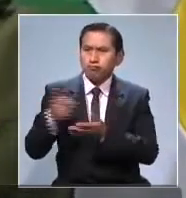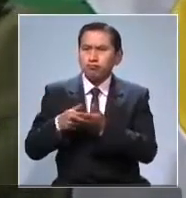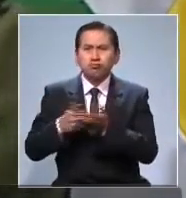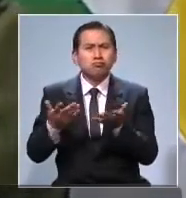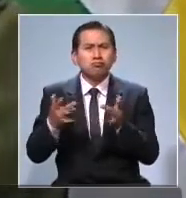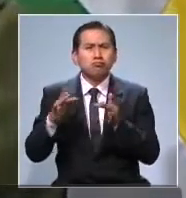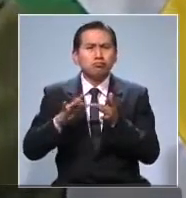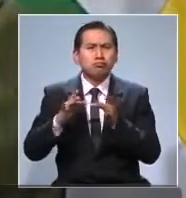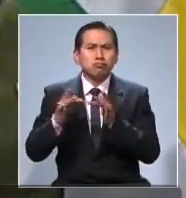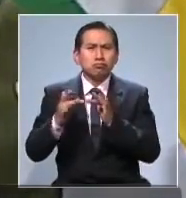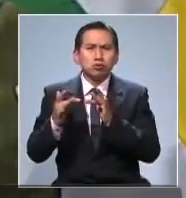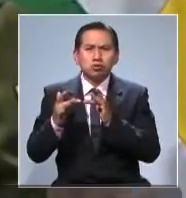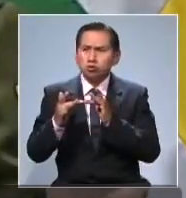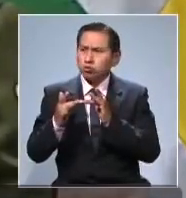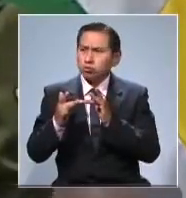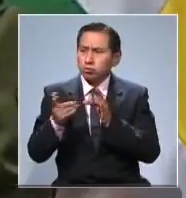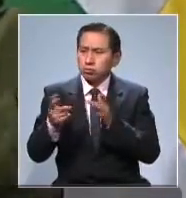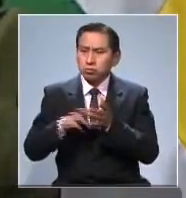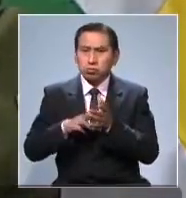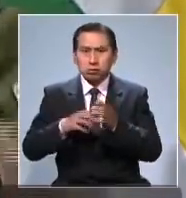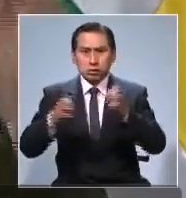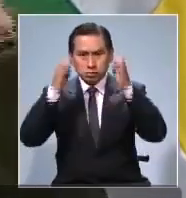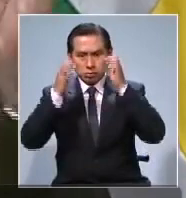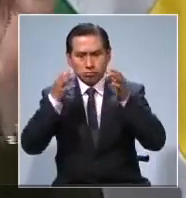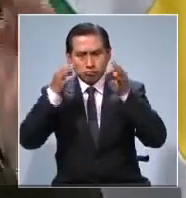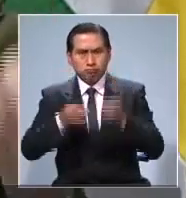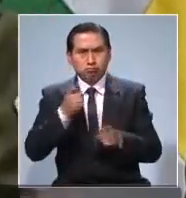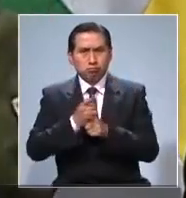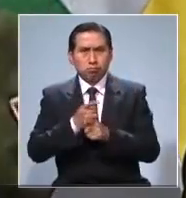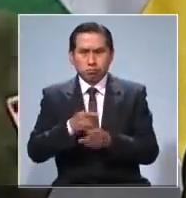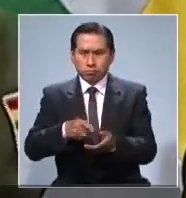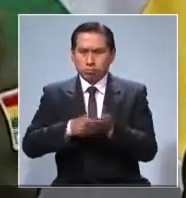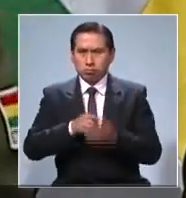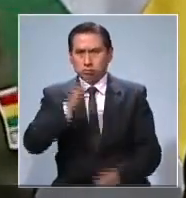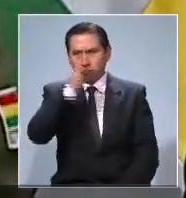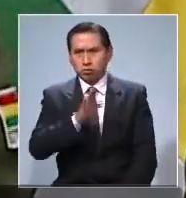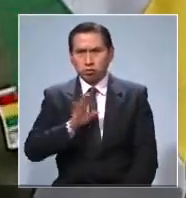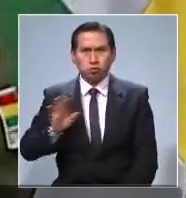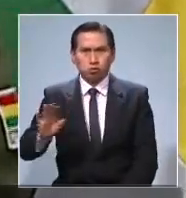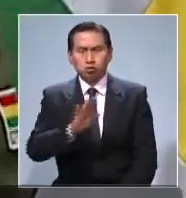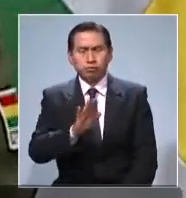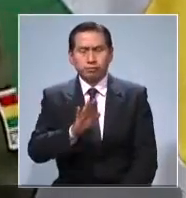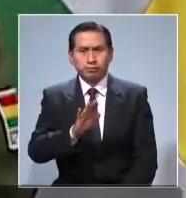permitan educación de calidad, con exigencia.